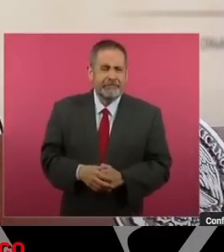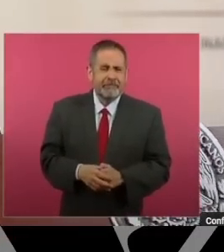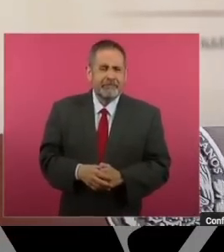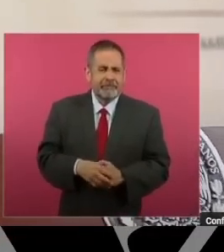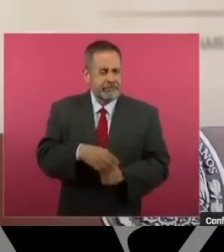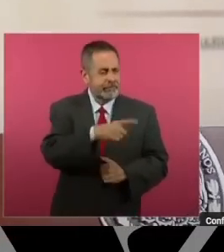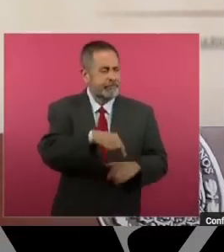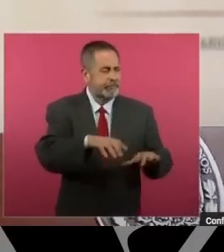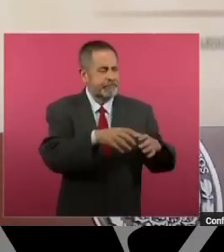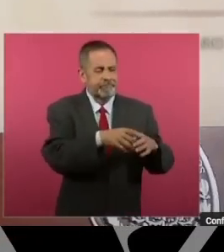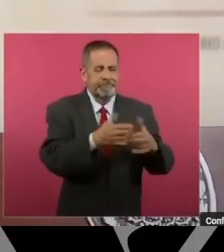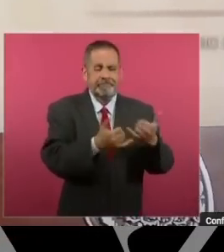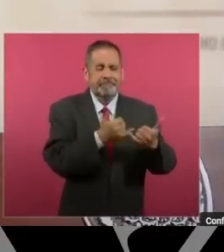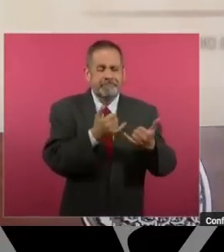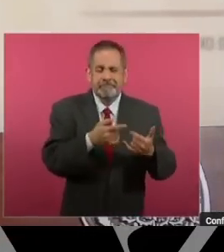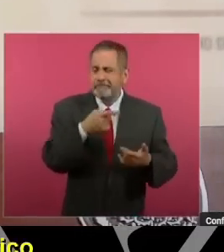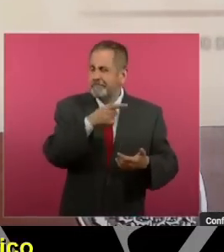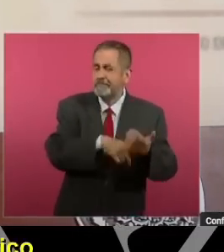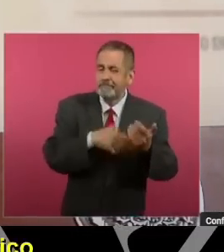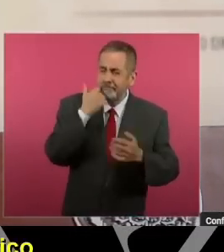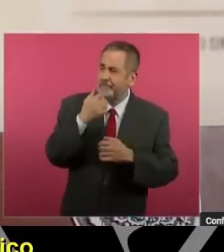a los que están ahí